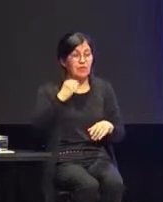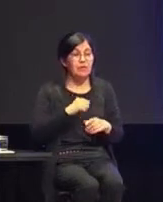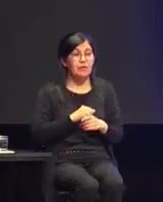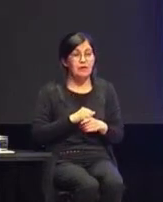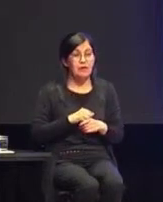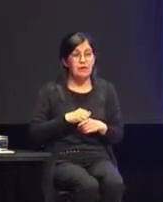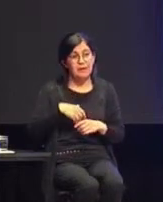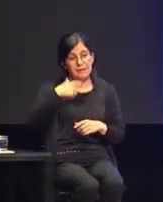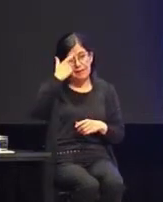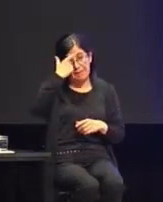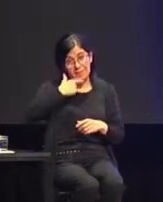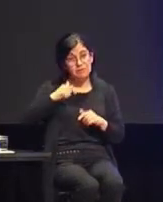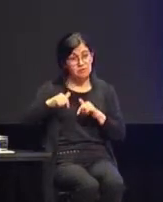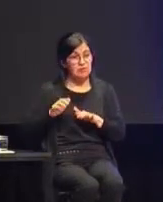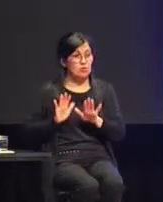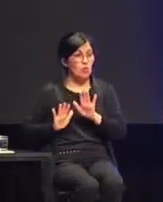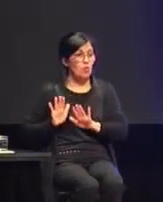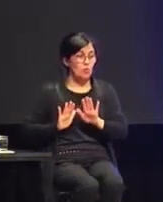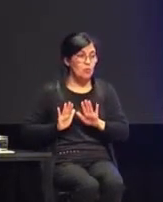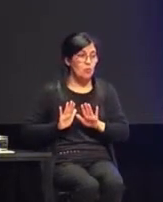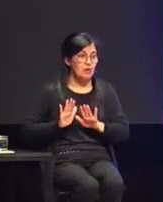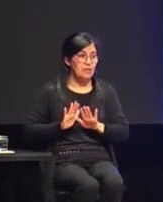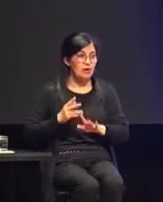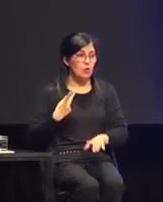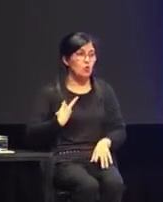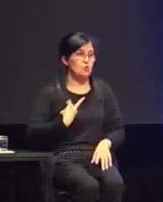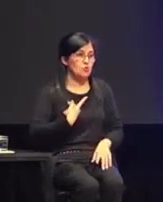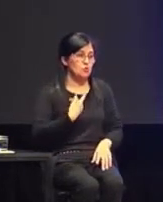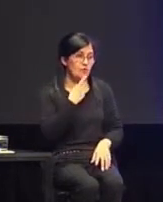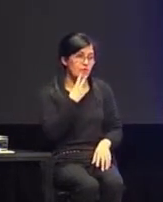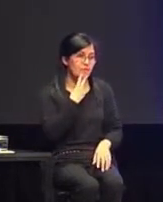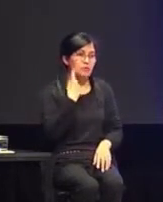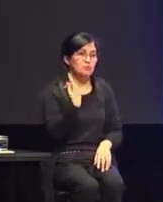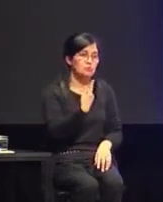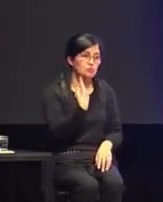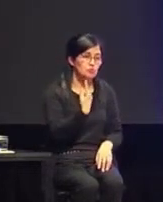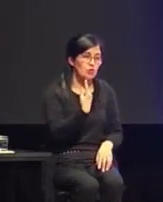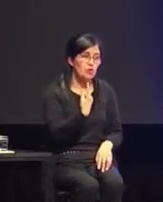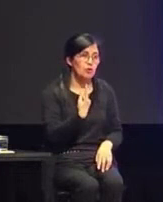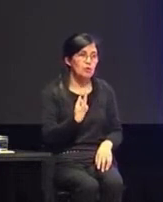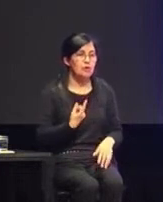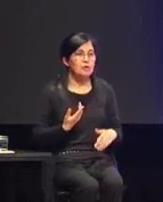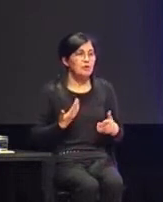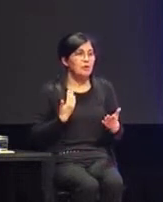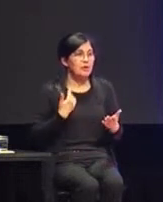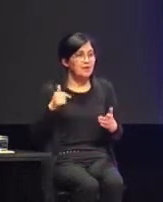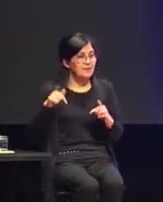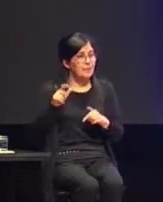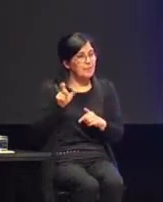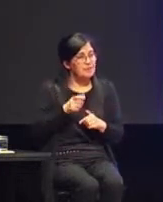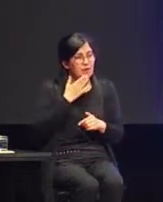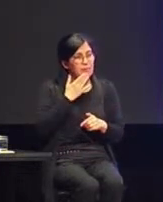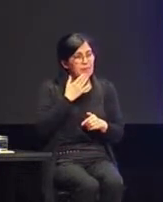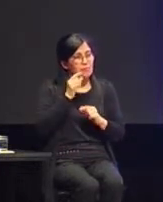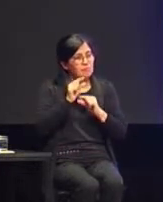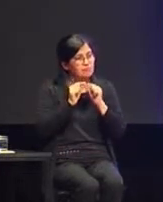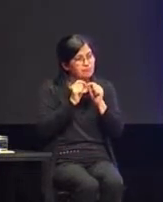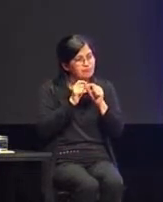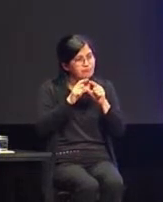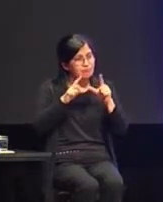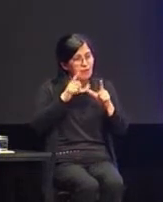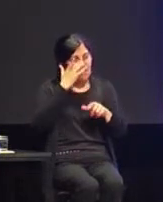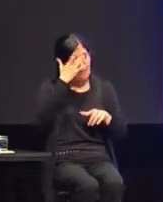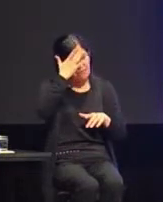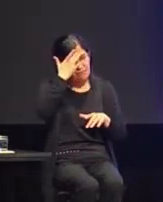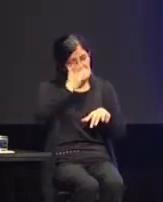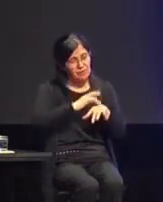con inicio de Alzheimer, y vivían solos. ¿Qué educación, qué capacitación, qué es lo que uno hace